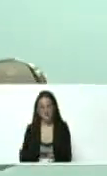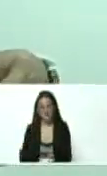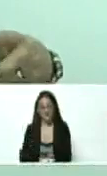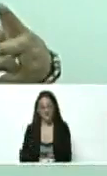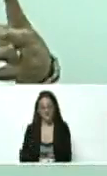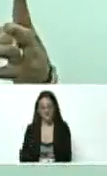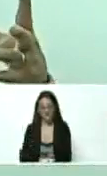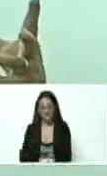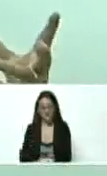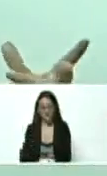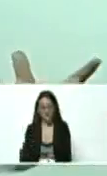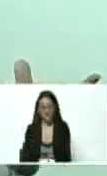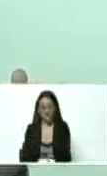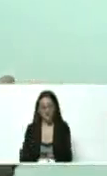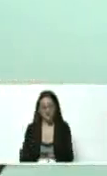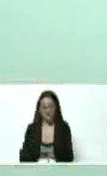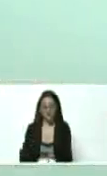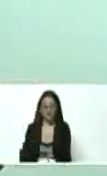para